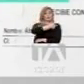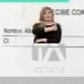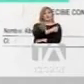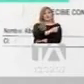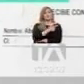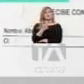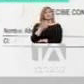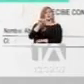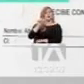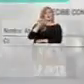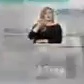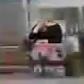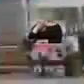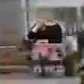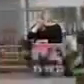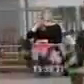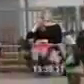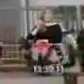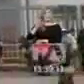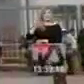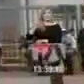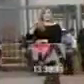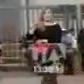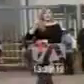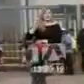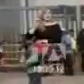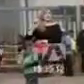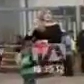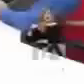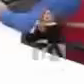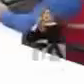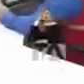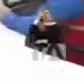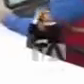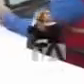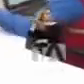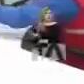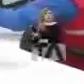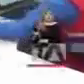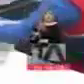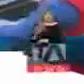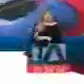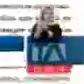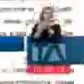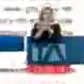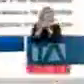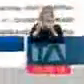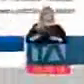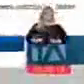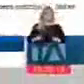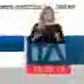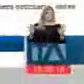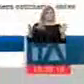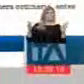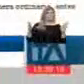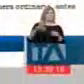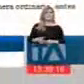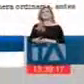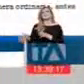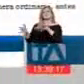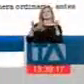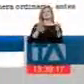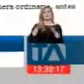a Abraham Muñoz. ¿Por qué? Esta es una respuesta que aún no nos da el Ministerio de Salud. Roche además confirma que dentro